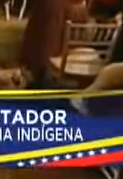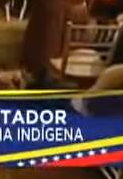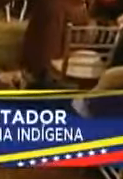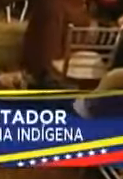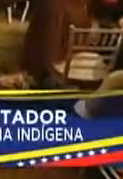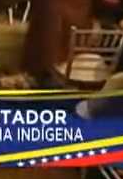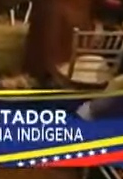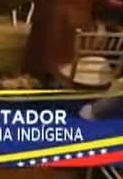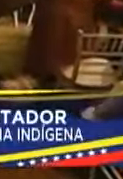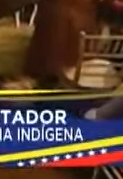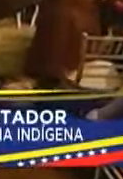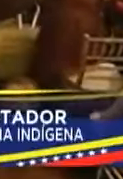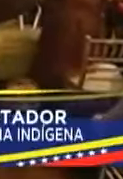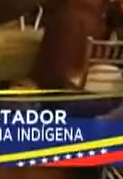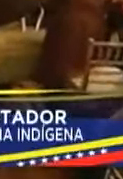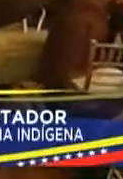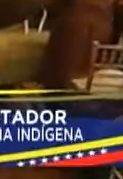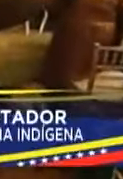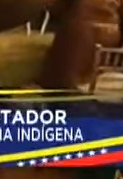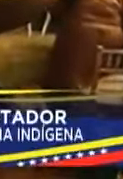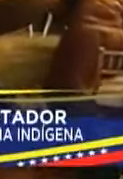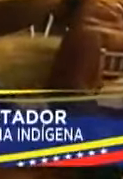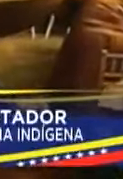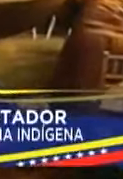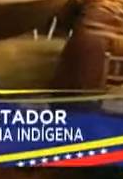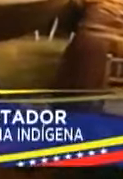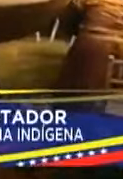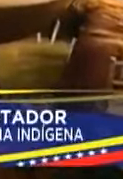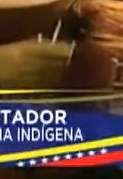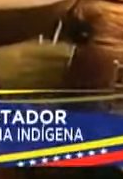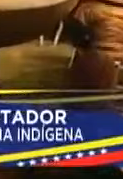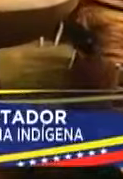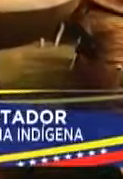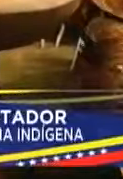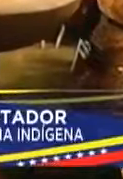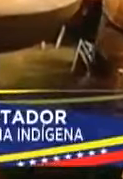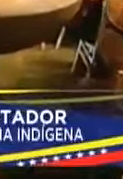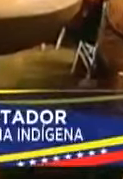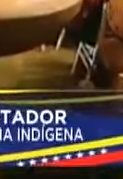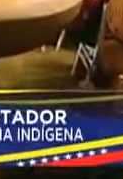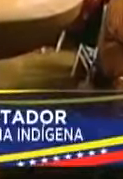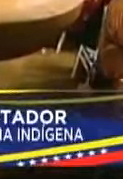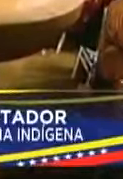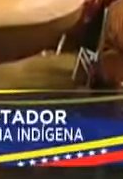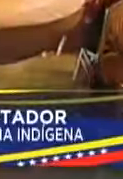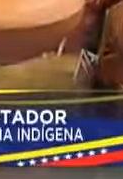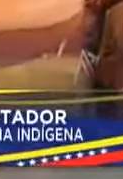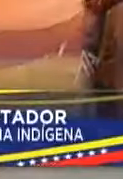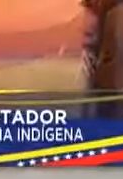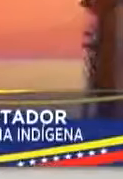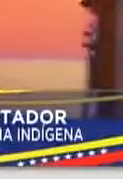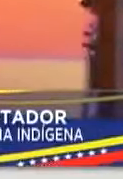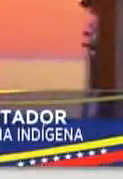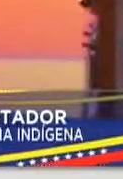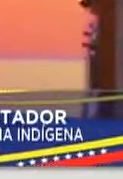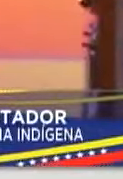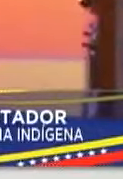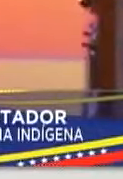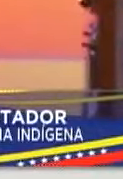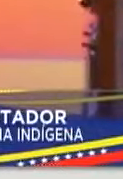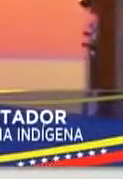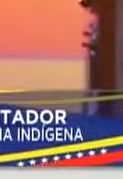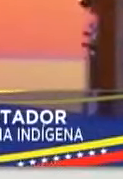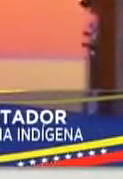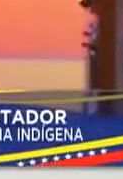del padre de la patria. A todos los voceros y voceras de este renovado,